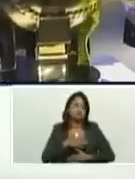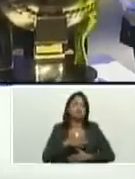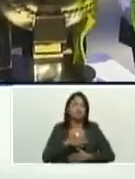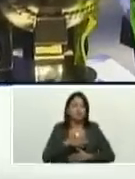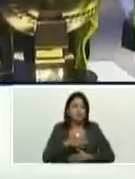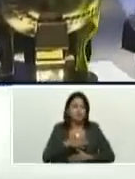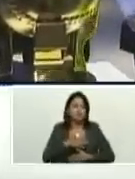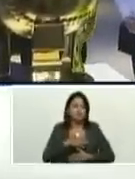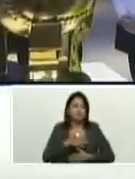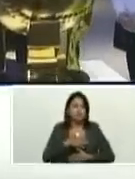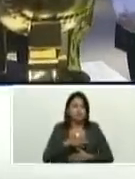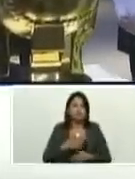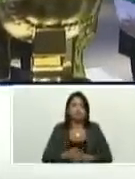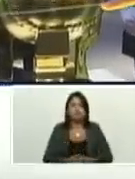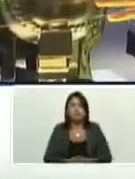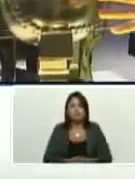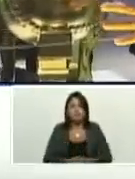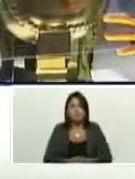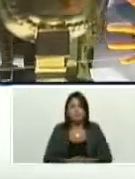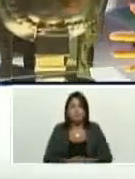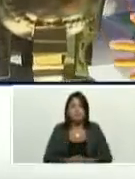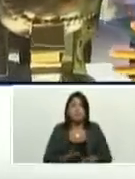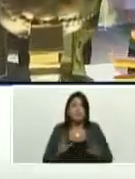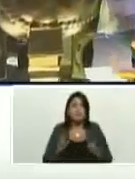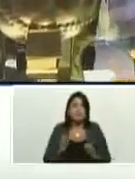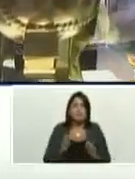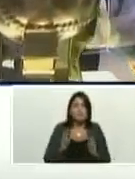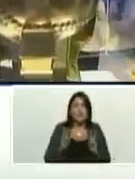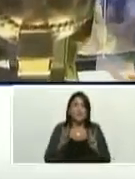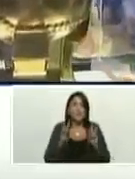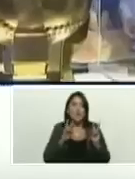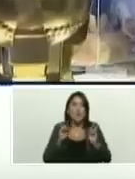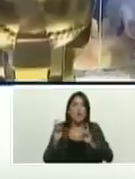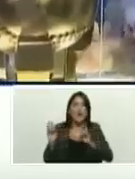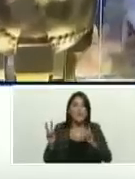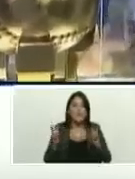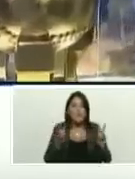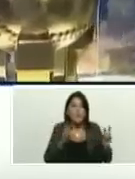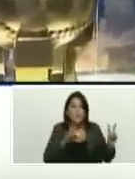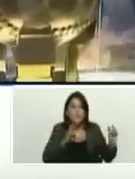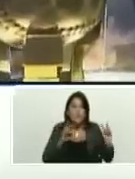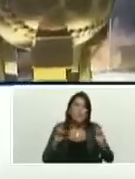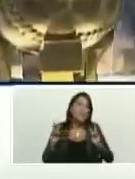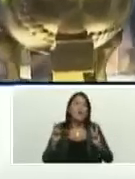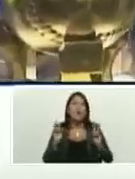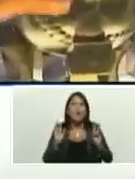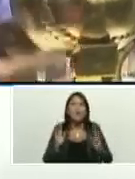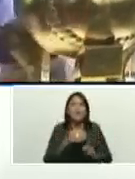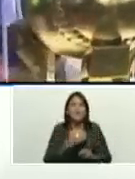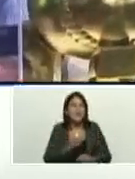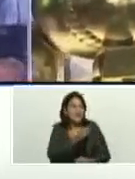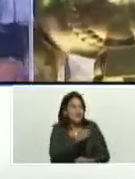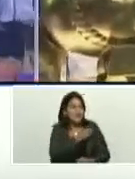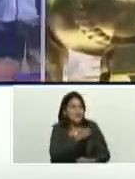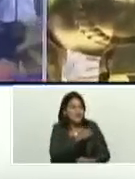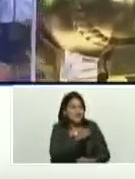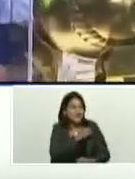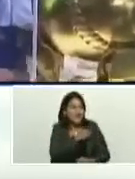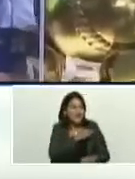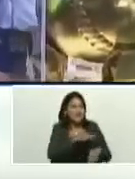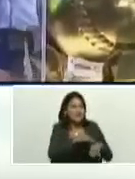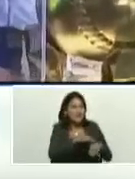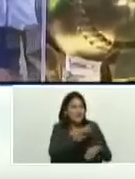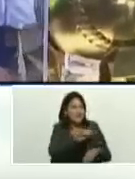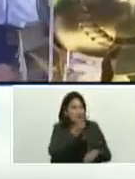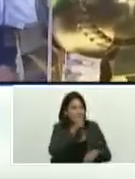¿Por qué? Por la modernidad, dice Mervin, el ministro Maldonado. Bueno,